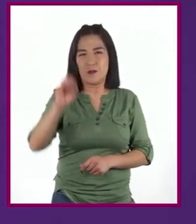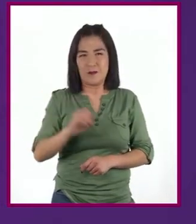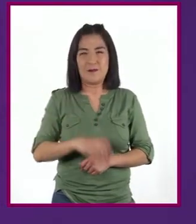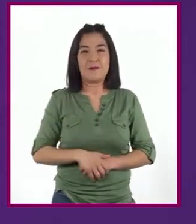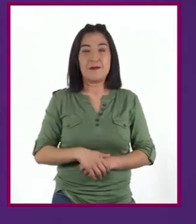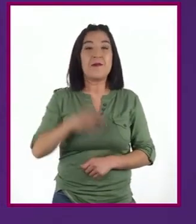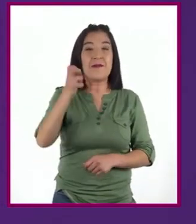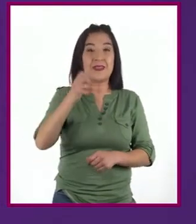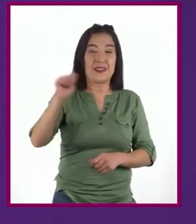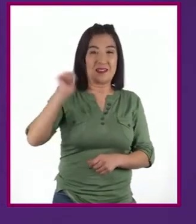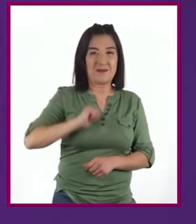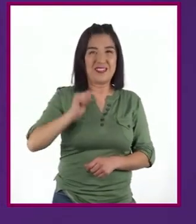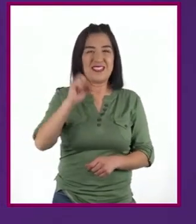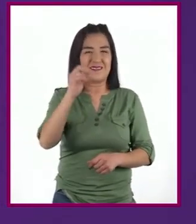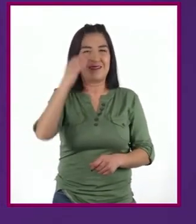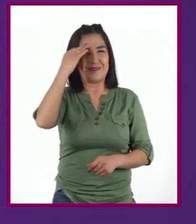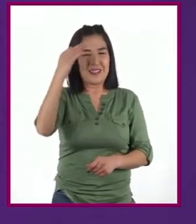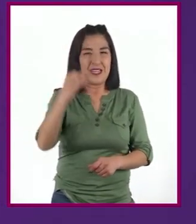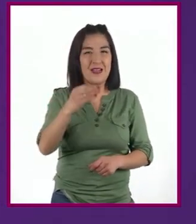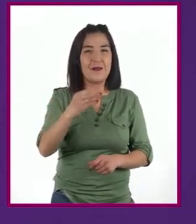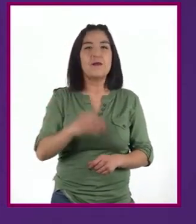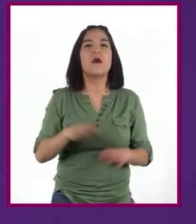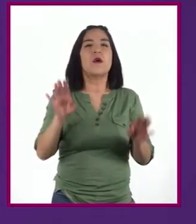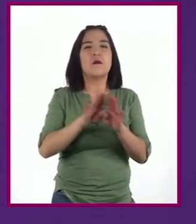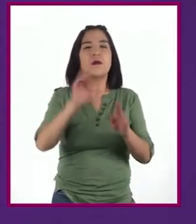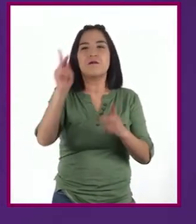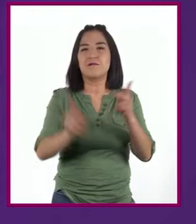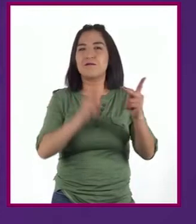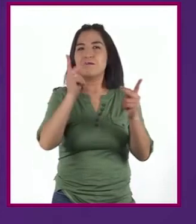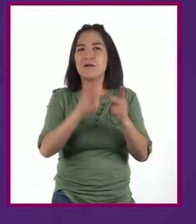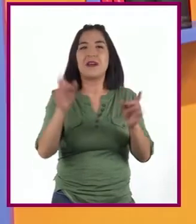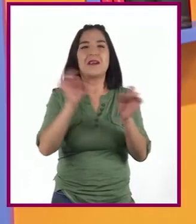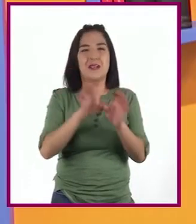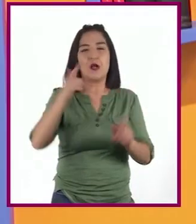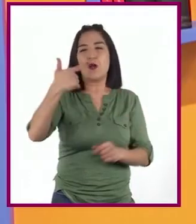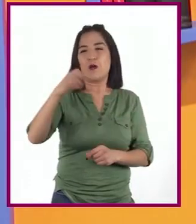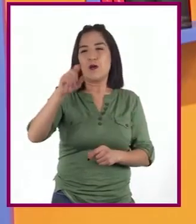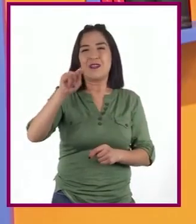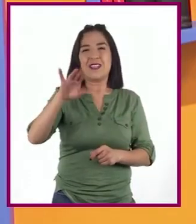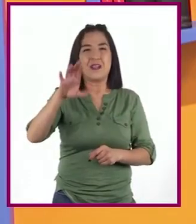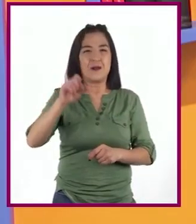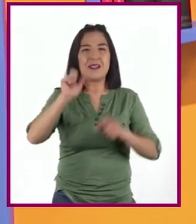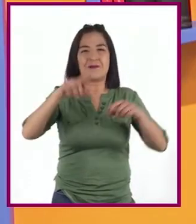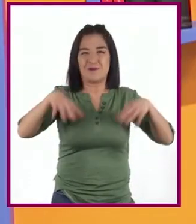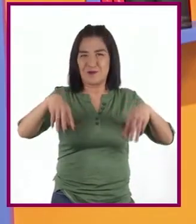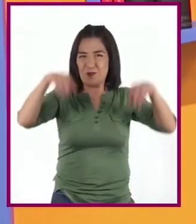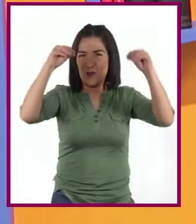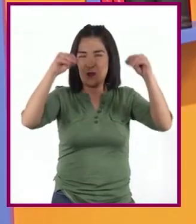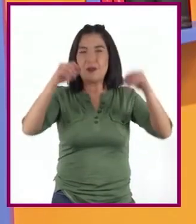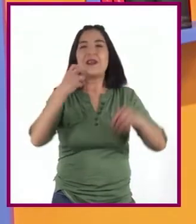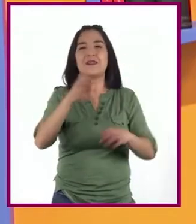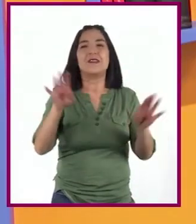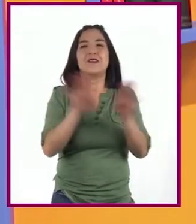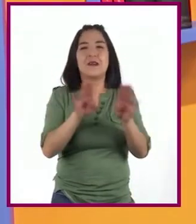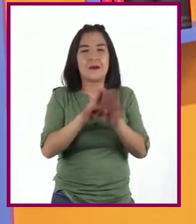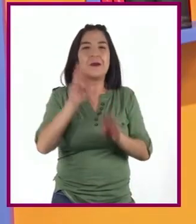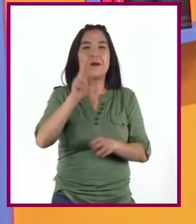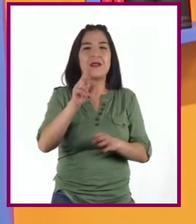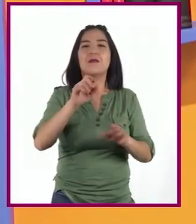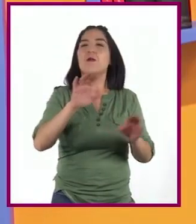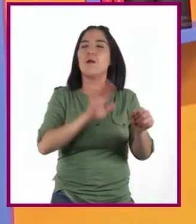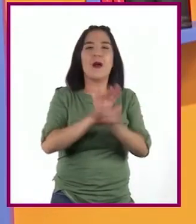Media, especialmente la que coincidió con el arte gótico, fue para los románticos el símbolo